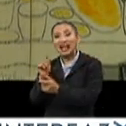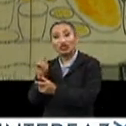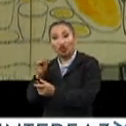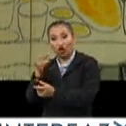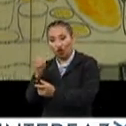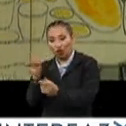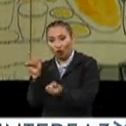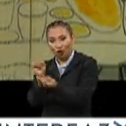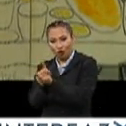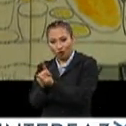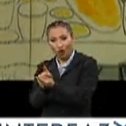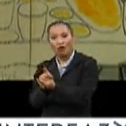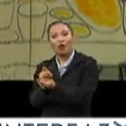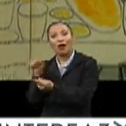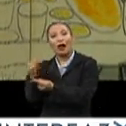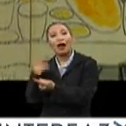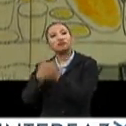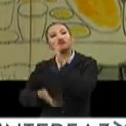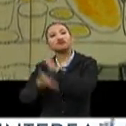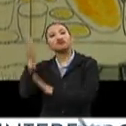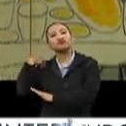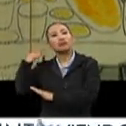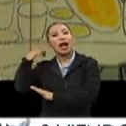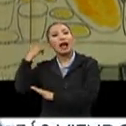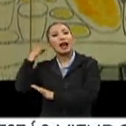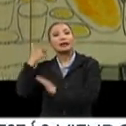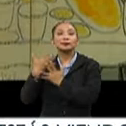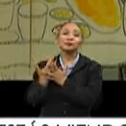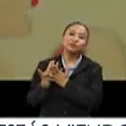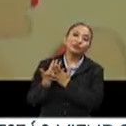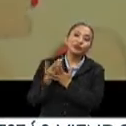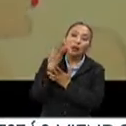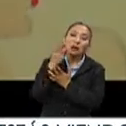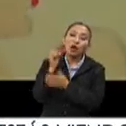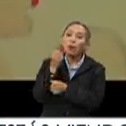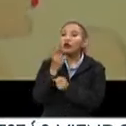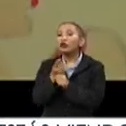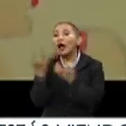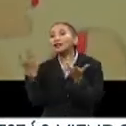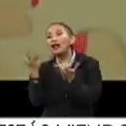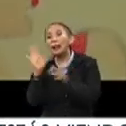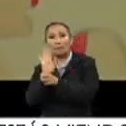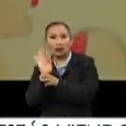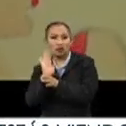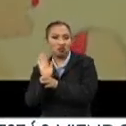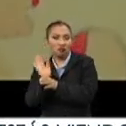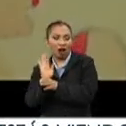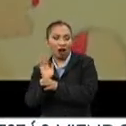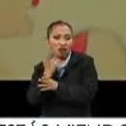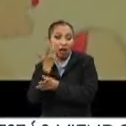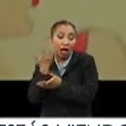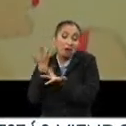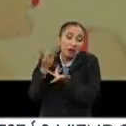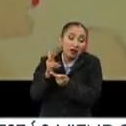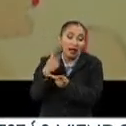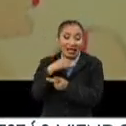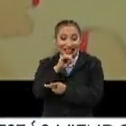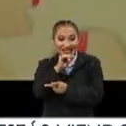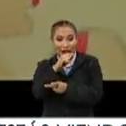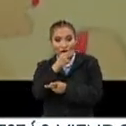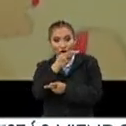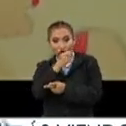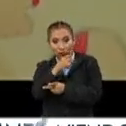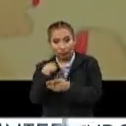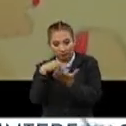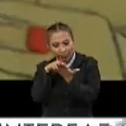Santoyo justamente va a Los Ángeles en espera de tener la oportunidad de realizar una película en Hollywood. Matías Santoyo aquí